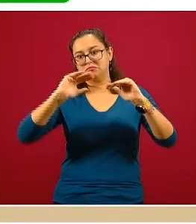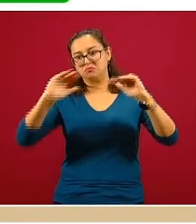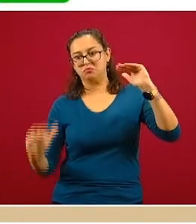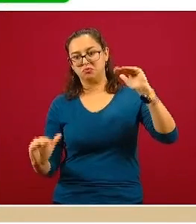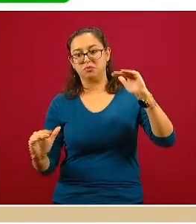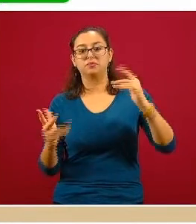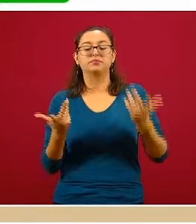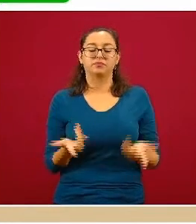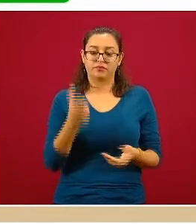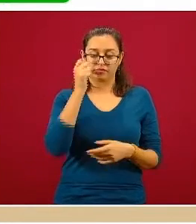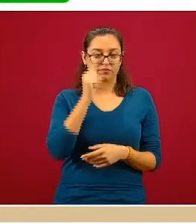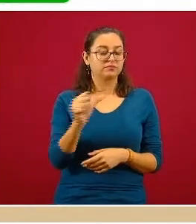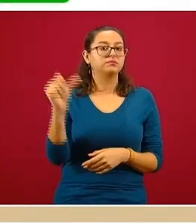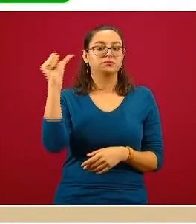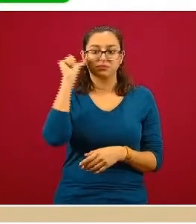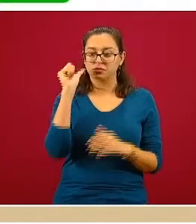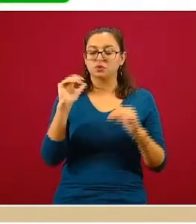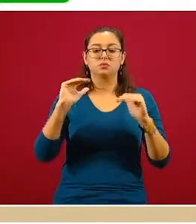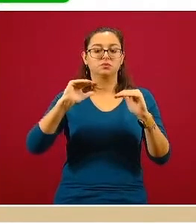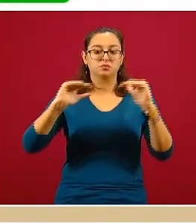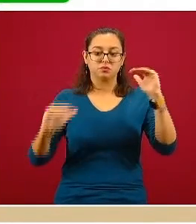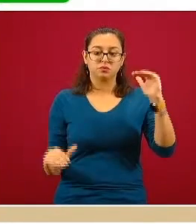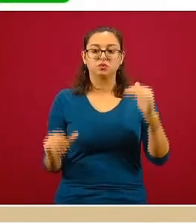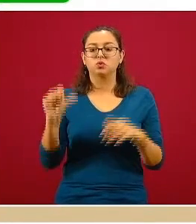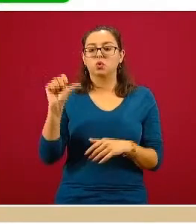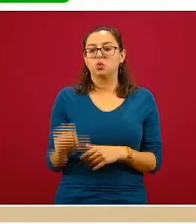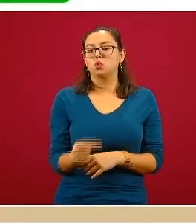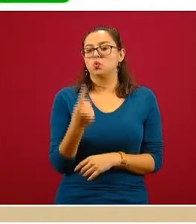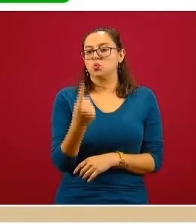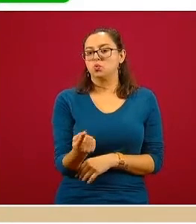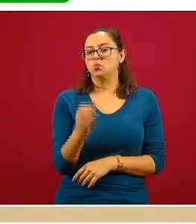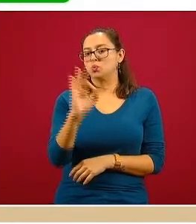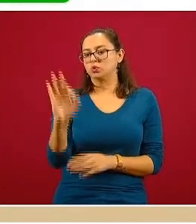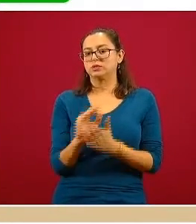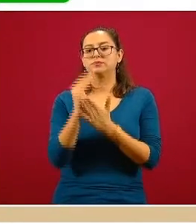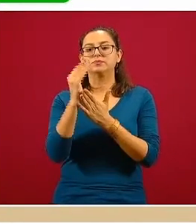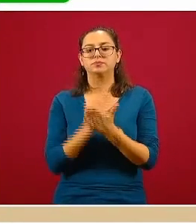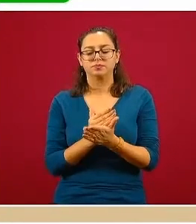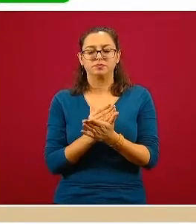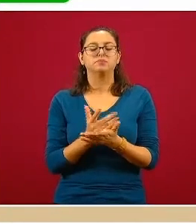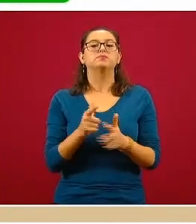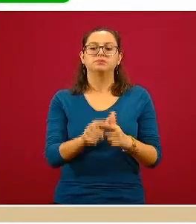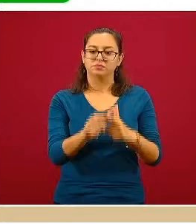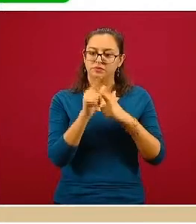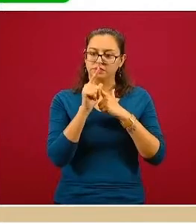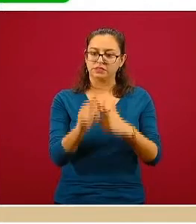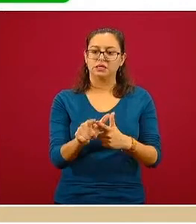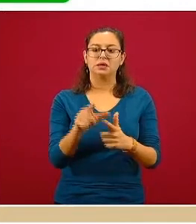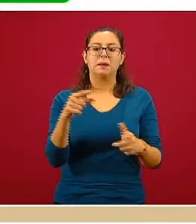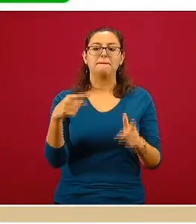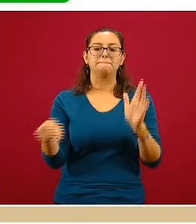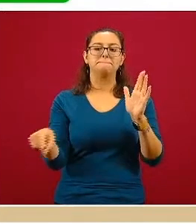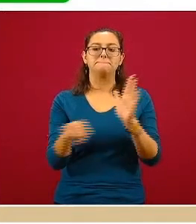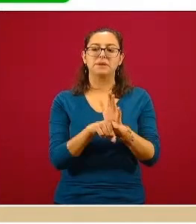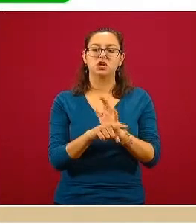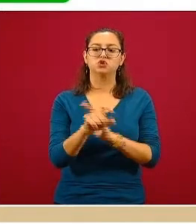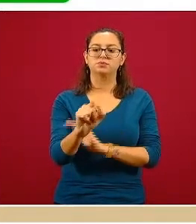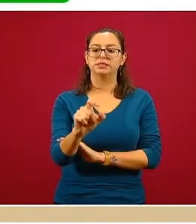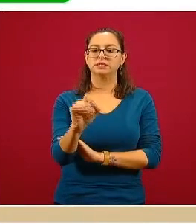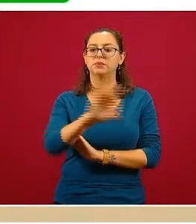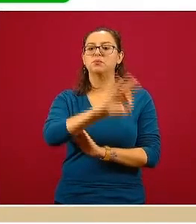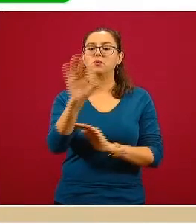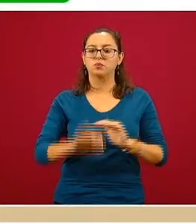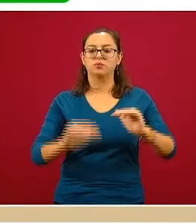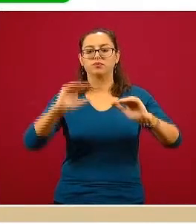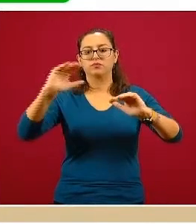un porcentaje todavía mayor de descenso. El día de hoy solo baja un punto porcentual, seguimos con menos 20% en